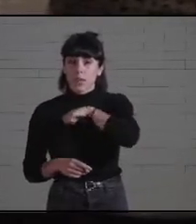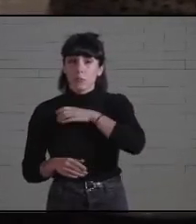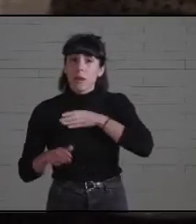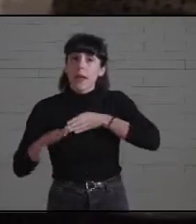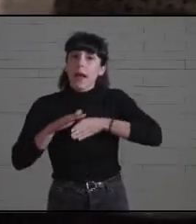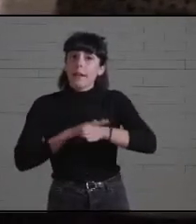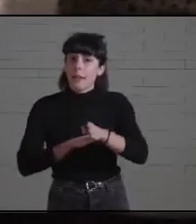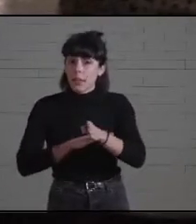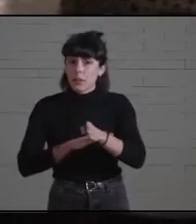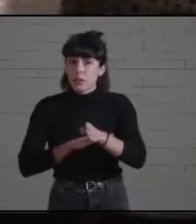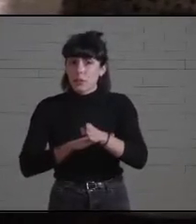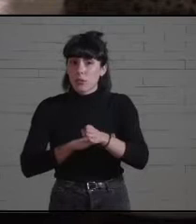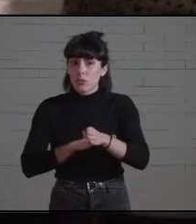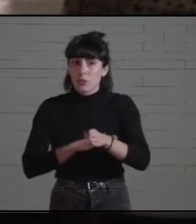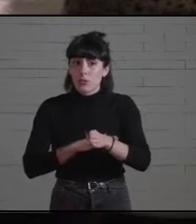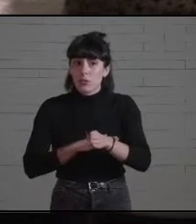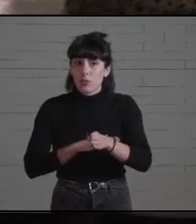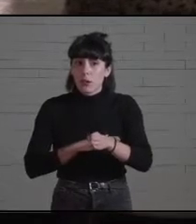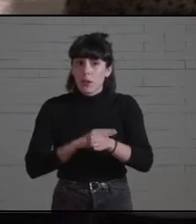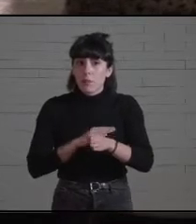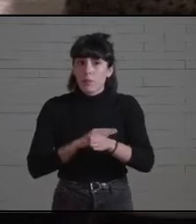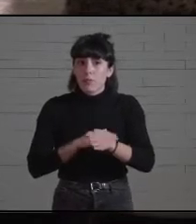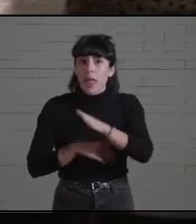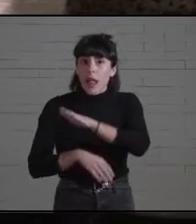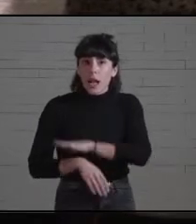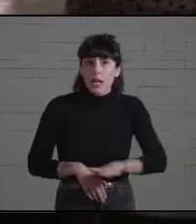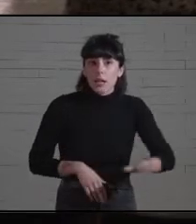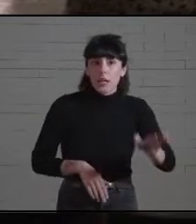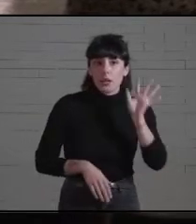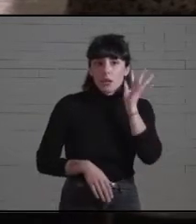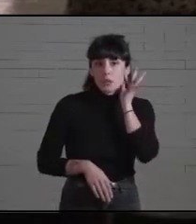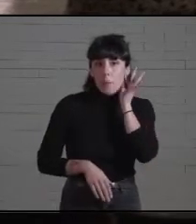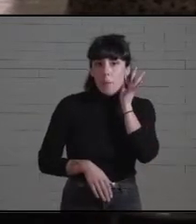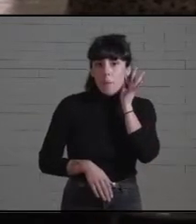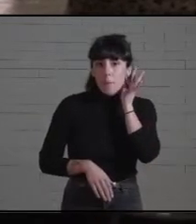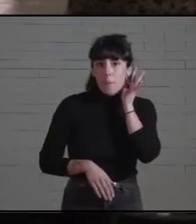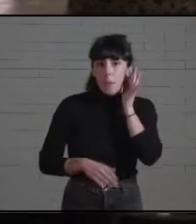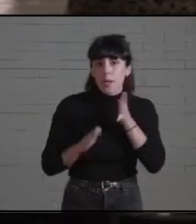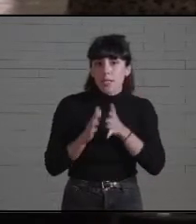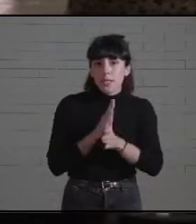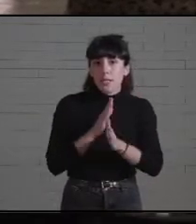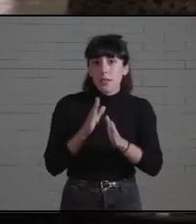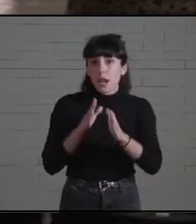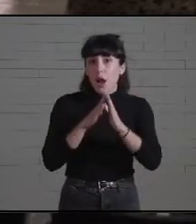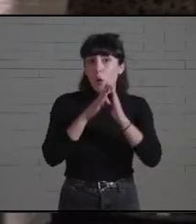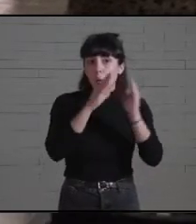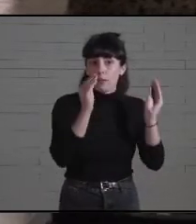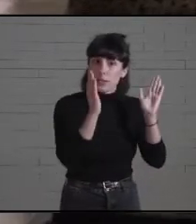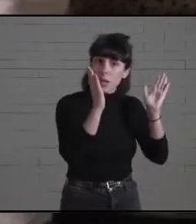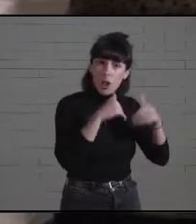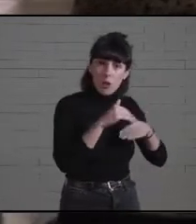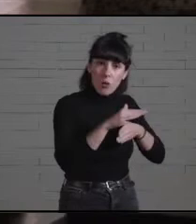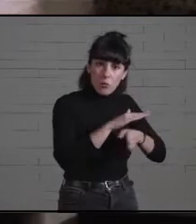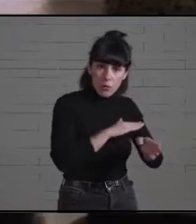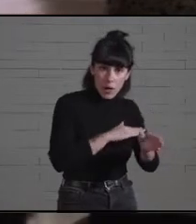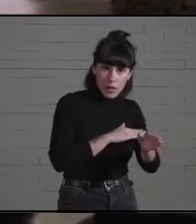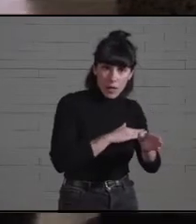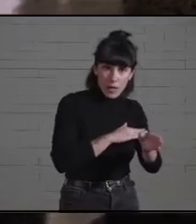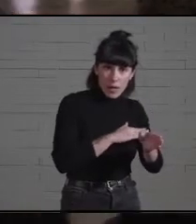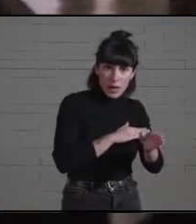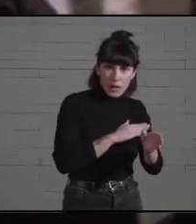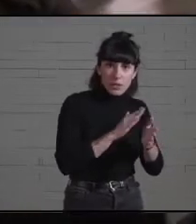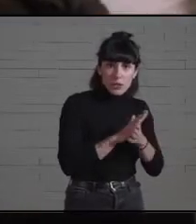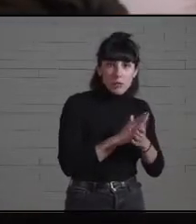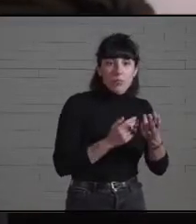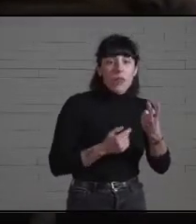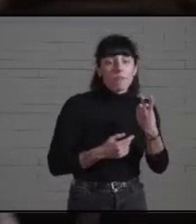acceso de los niños cuya madre no tiene nivel educativo universitario es del 50% frente al